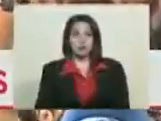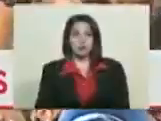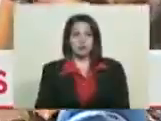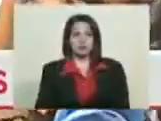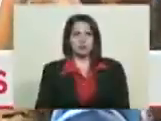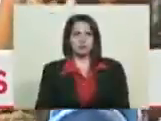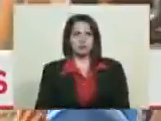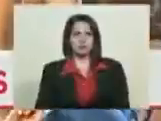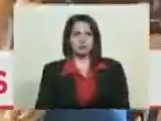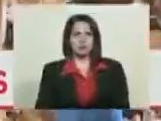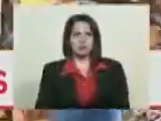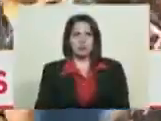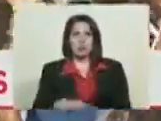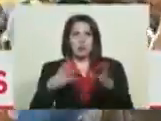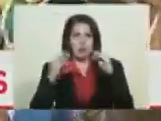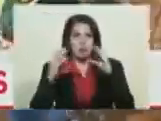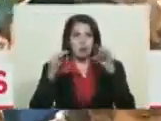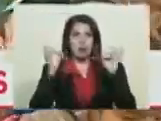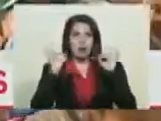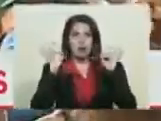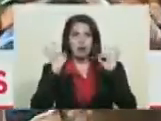Ya vamos a hablar de Erika.